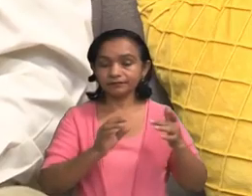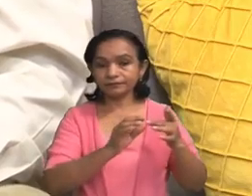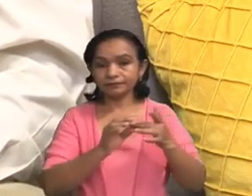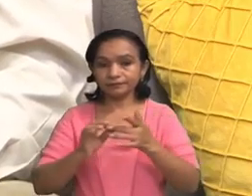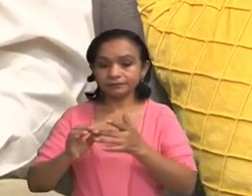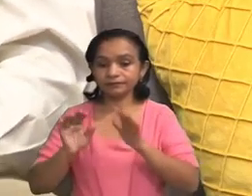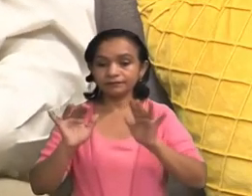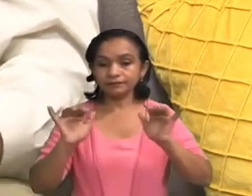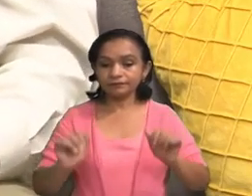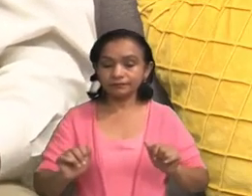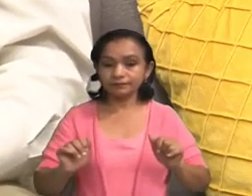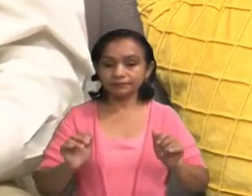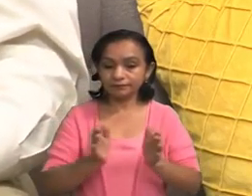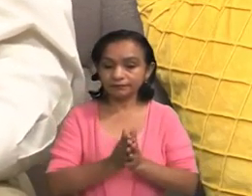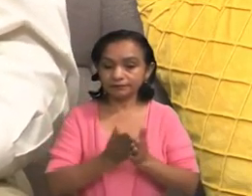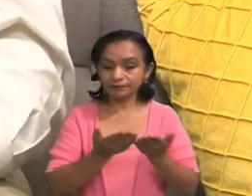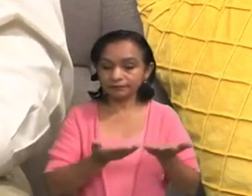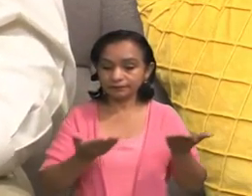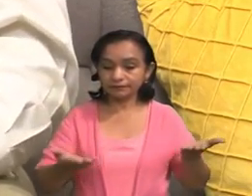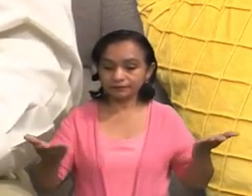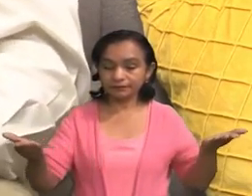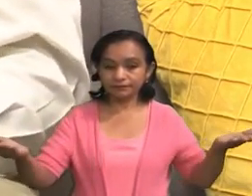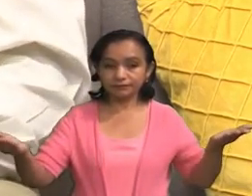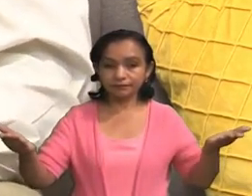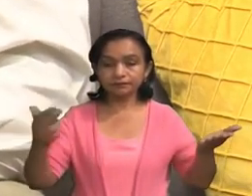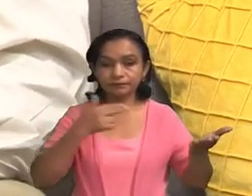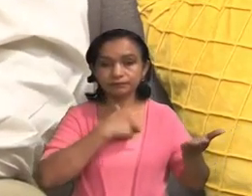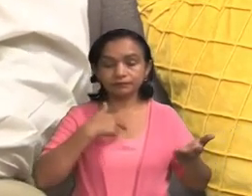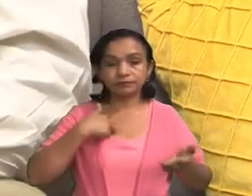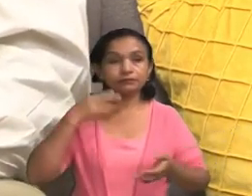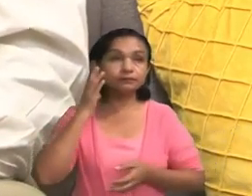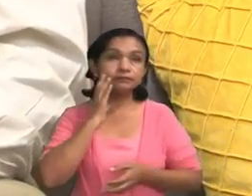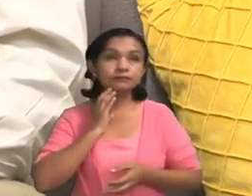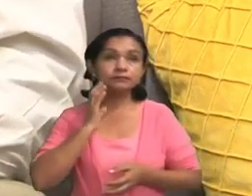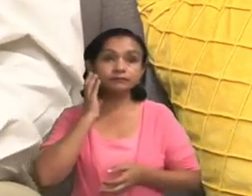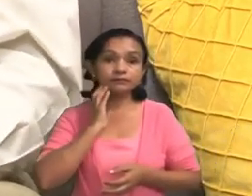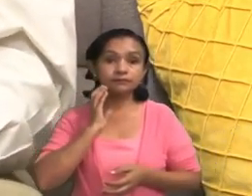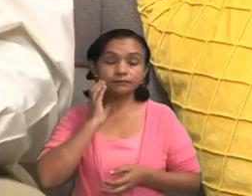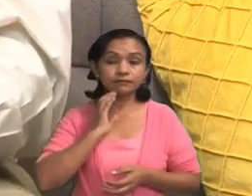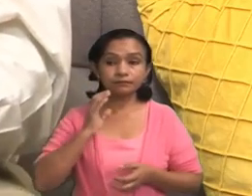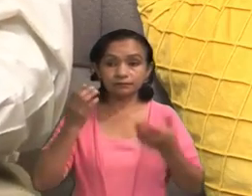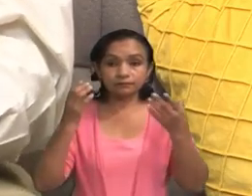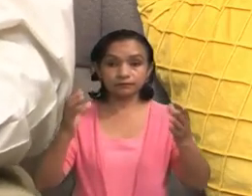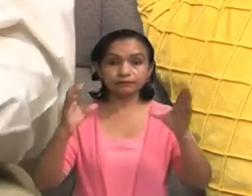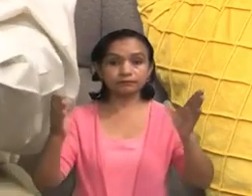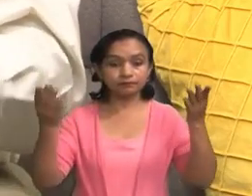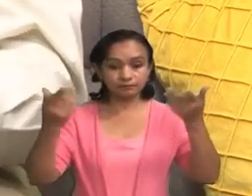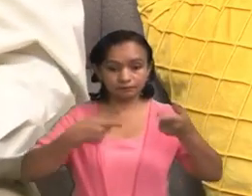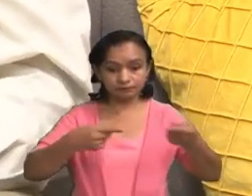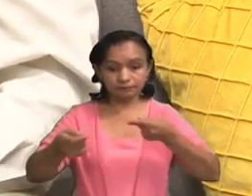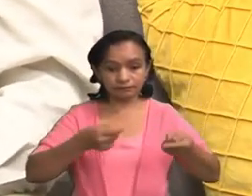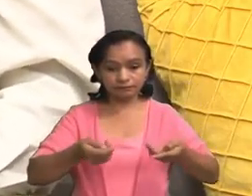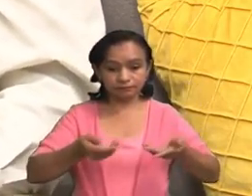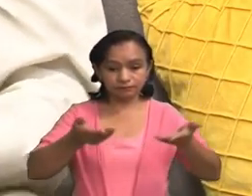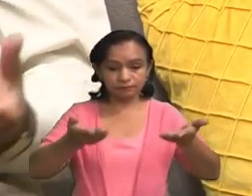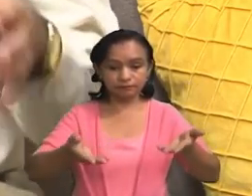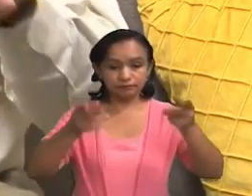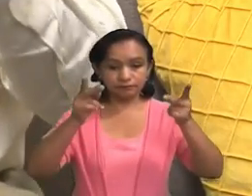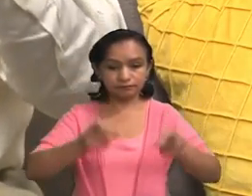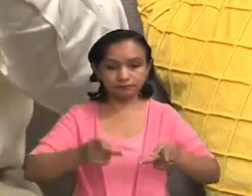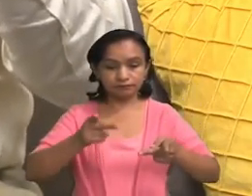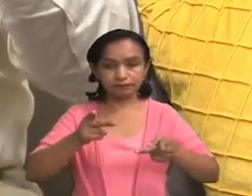específicos, documentaciones generadas a nivel de las experiencias, pero también es producto. Este es el producto donde la